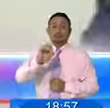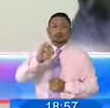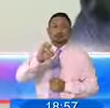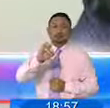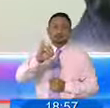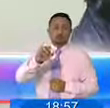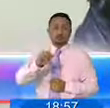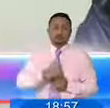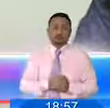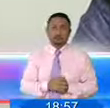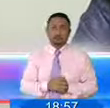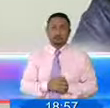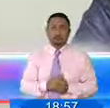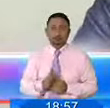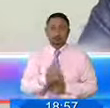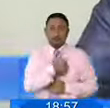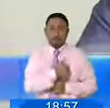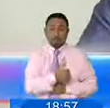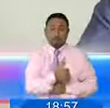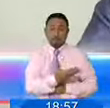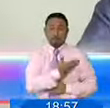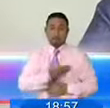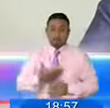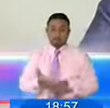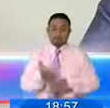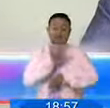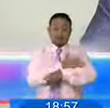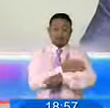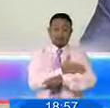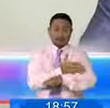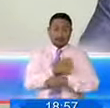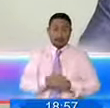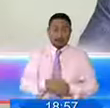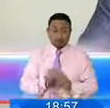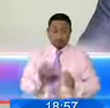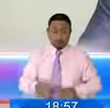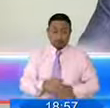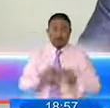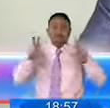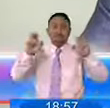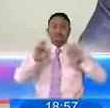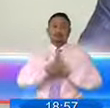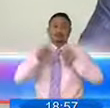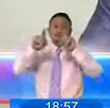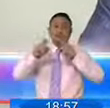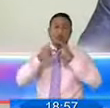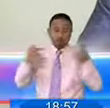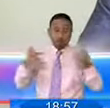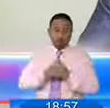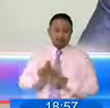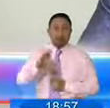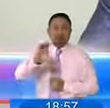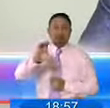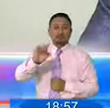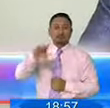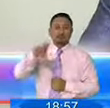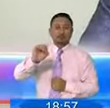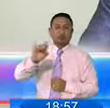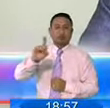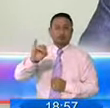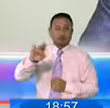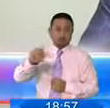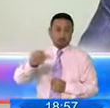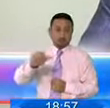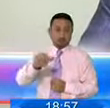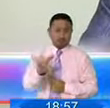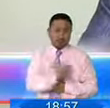Es porque el mismo señor presidente en su momento lo hizo en el caso de la consulta de la Concordia, que se aplicó absolutamente